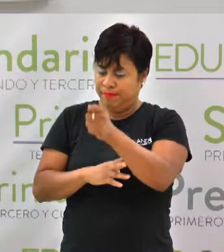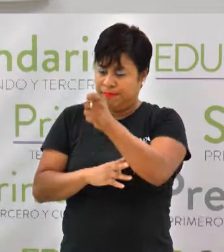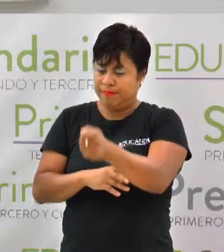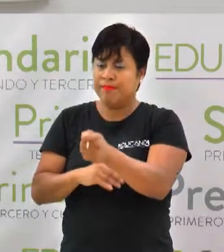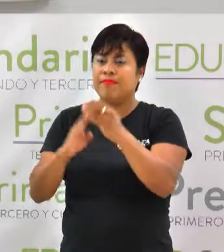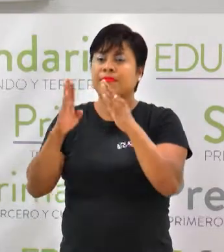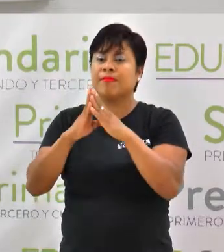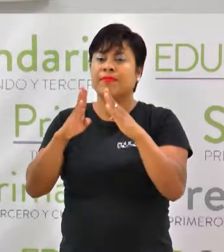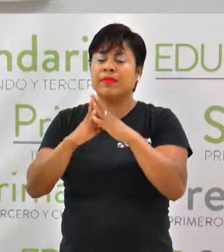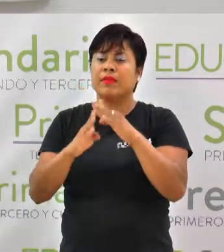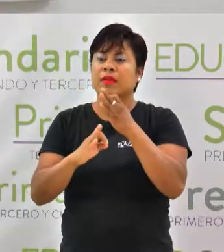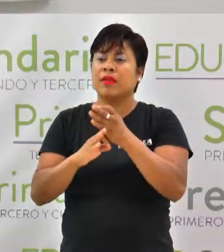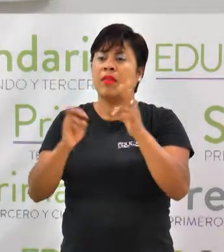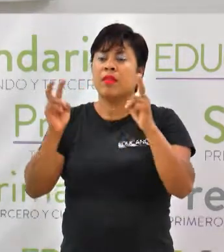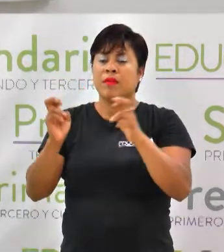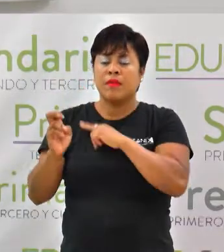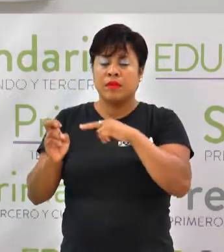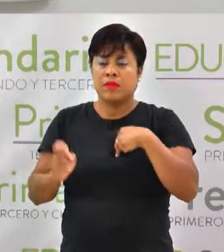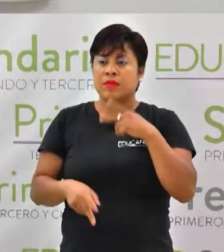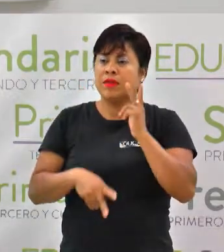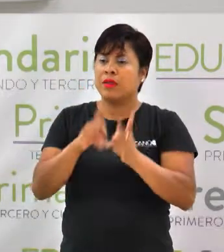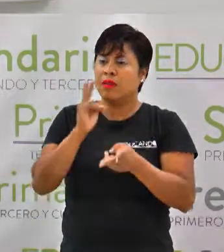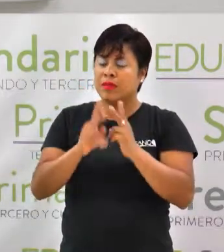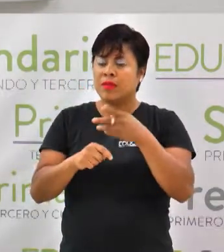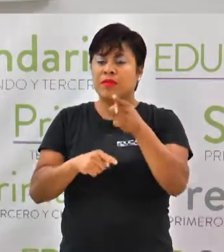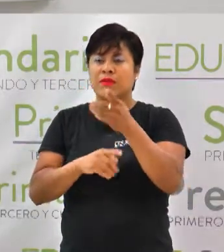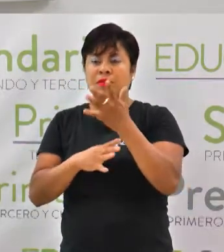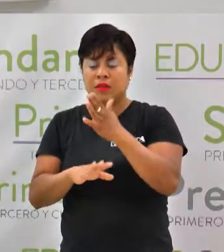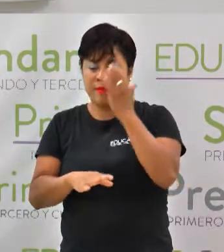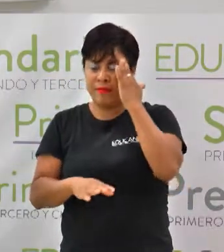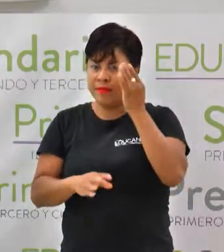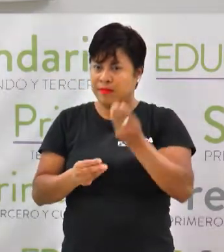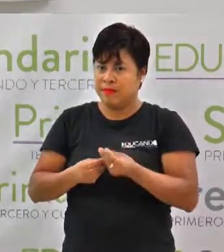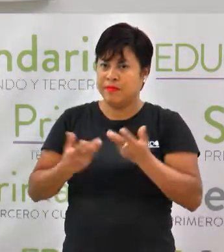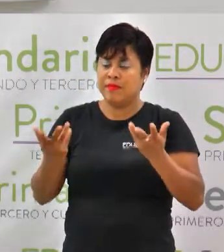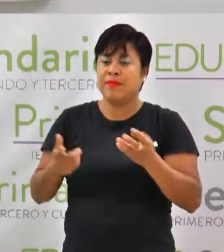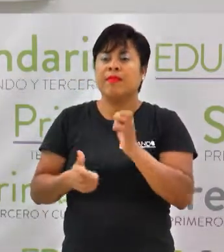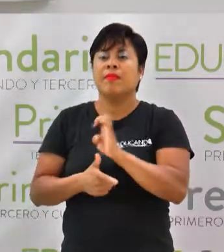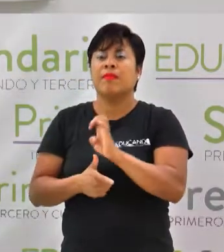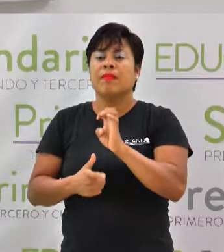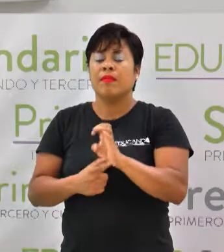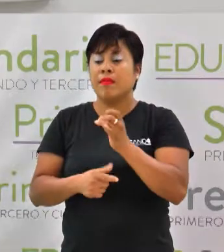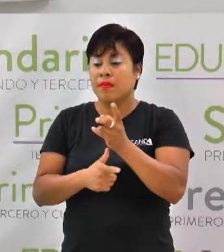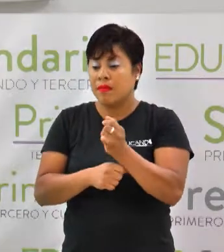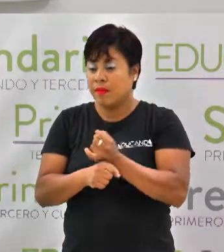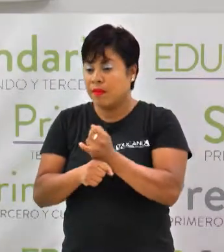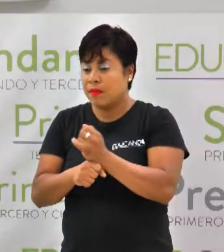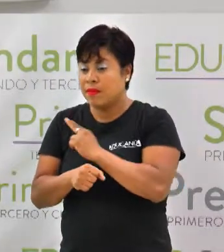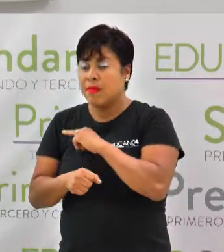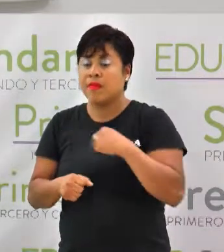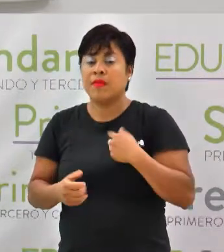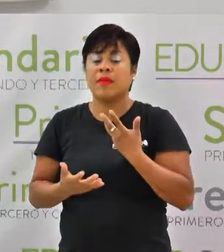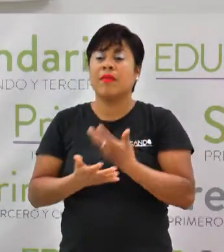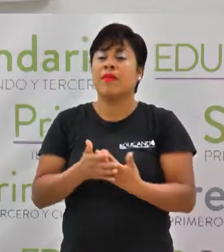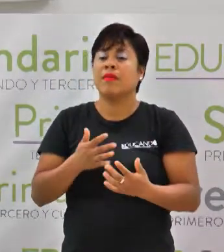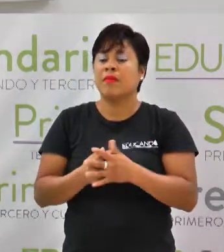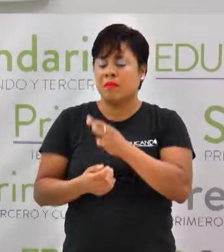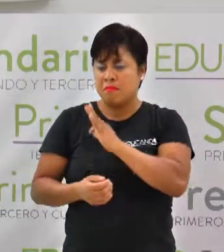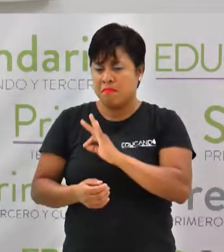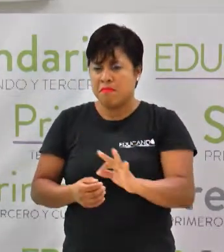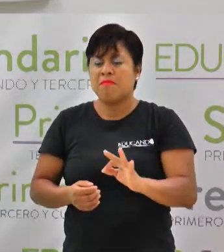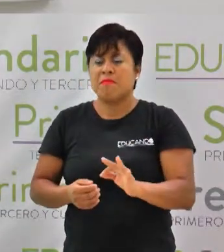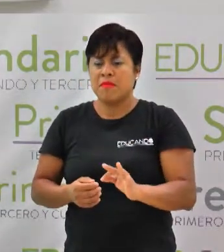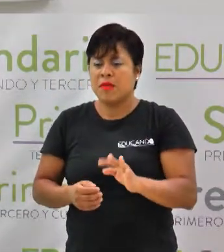las casas, que es un tema del que ya platicábamos que tú ya conoces mucho, ¿verdad? Entonces, la investigación que vamos a hacer nos